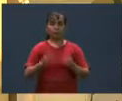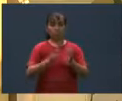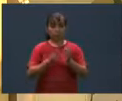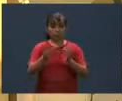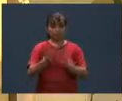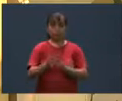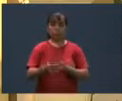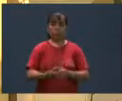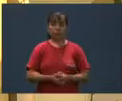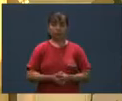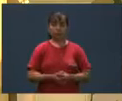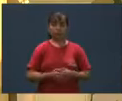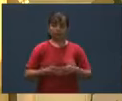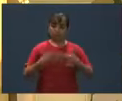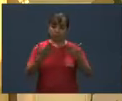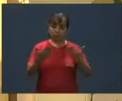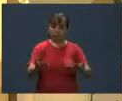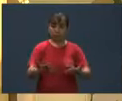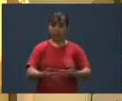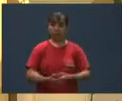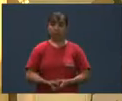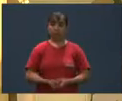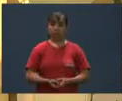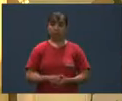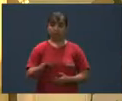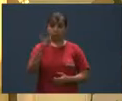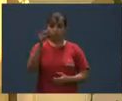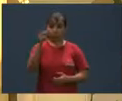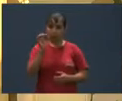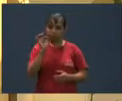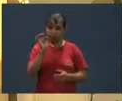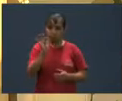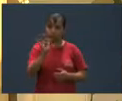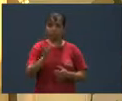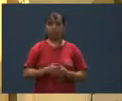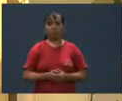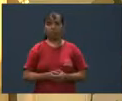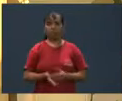Jesús le da una